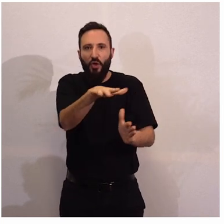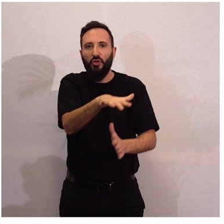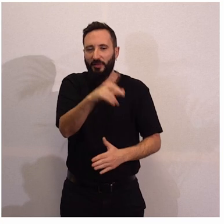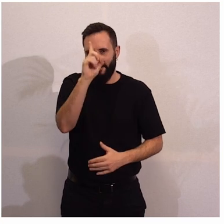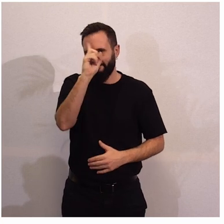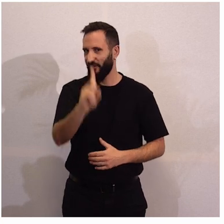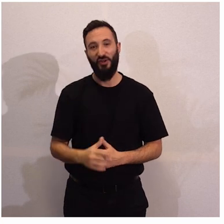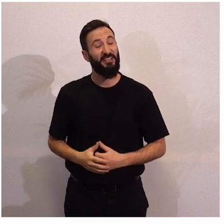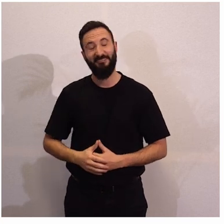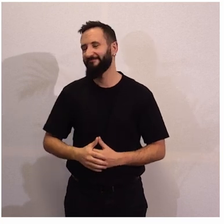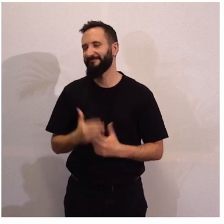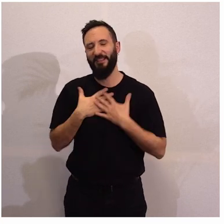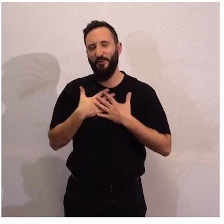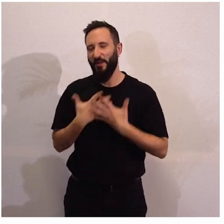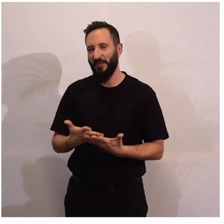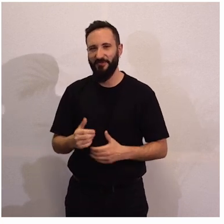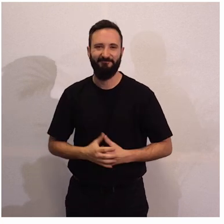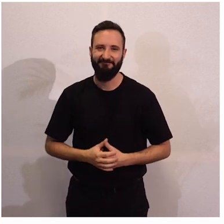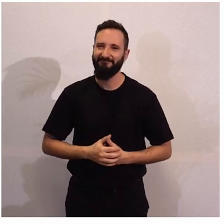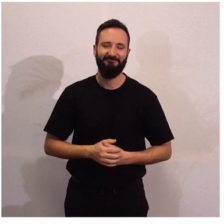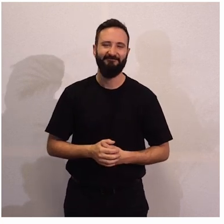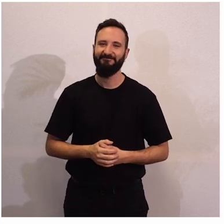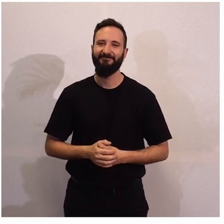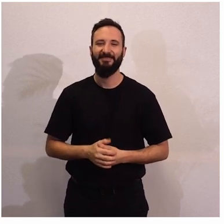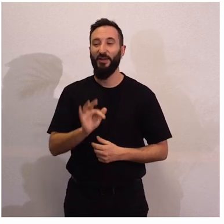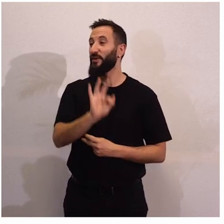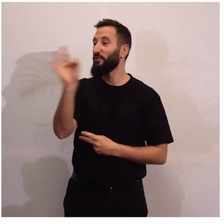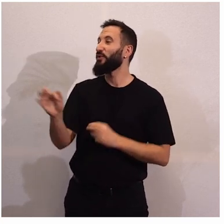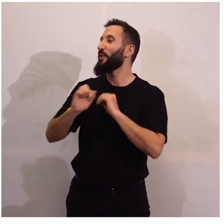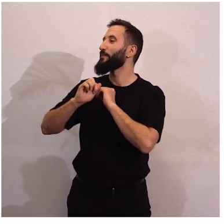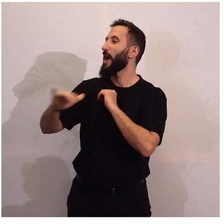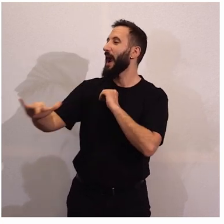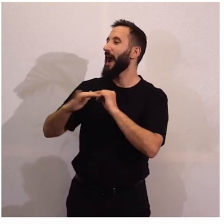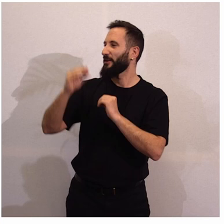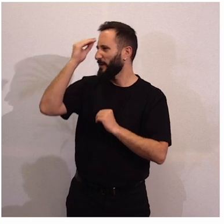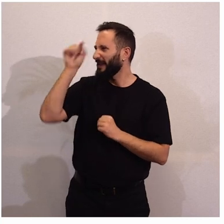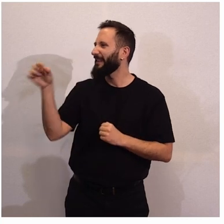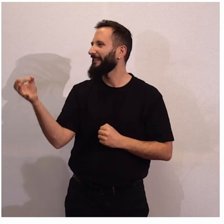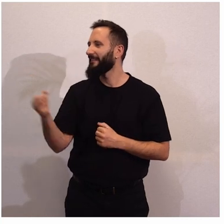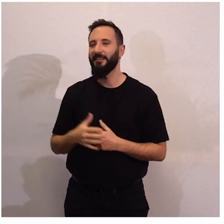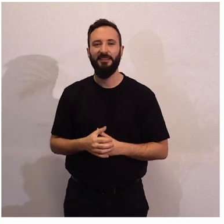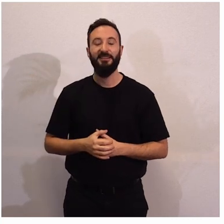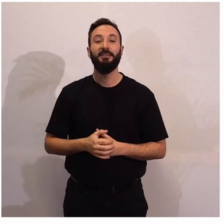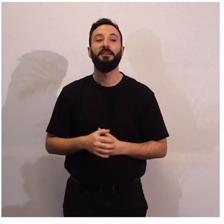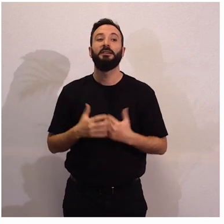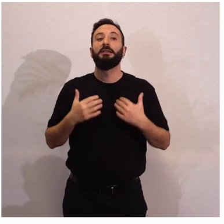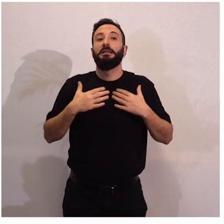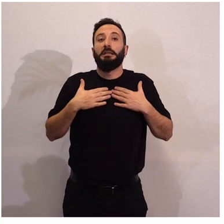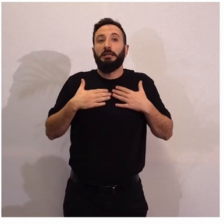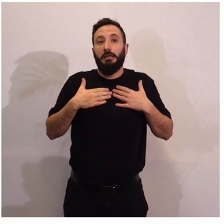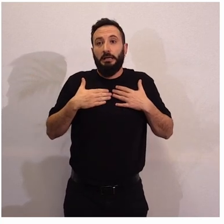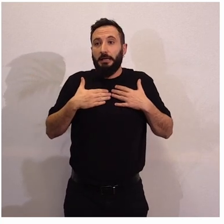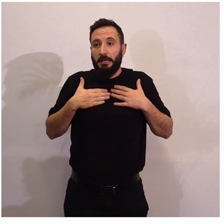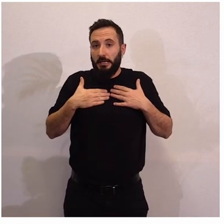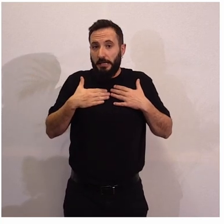no sé, lo siento. Tu turno, Mar, ¿tú qué piensas? Pues yo creo que, por